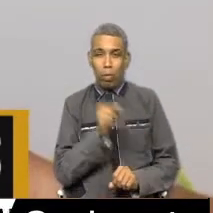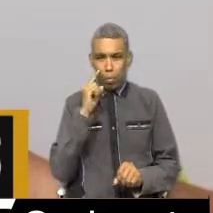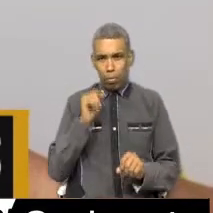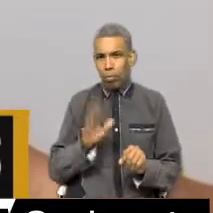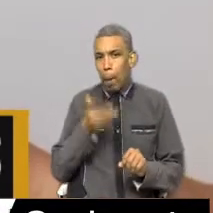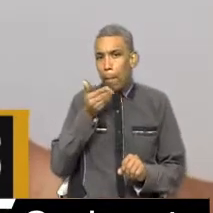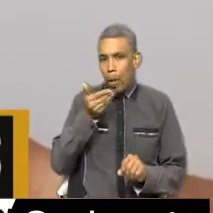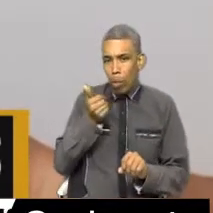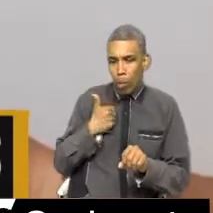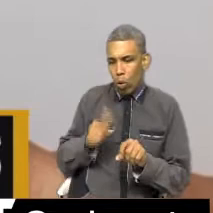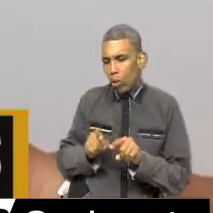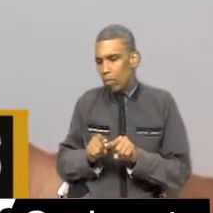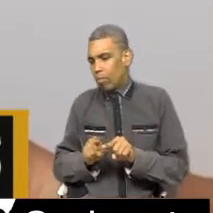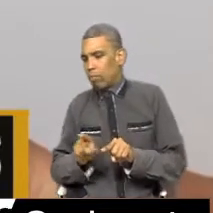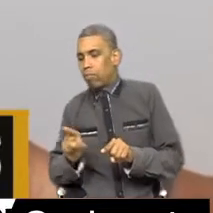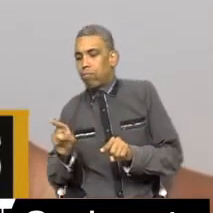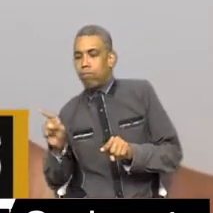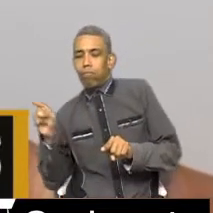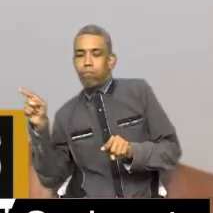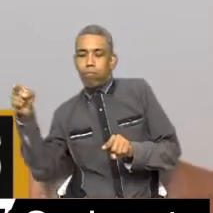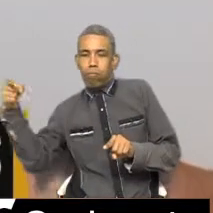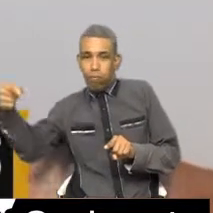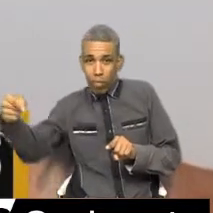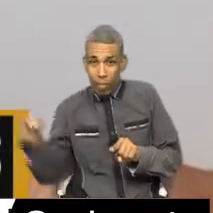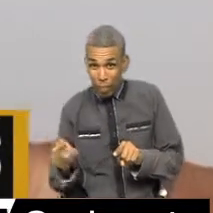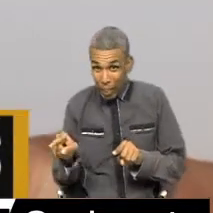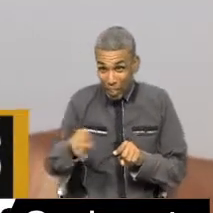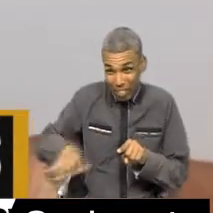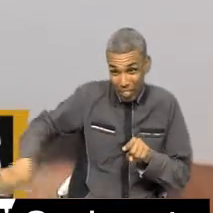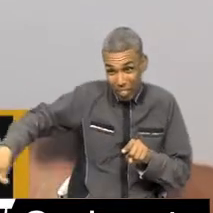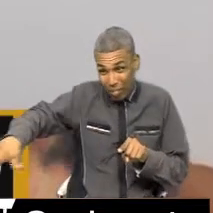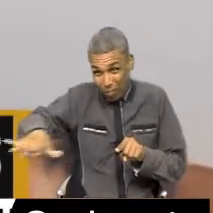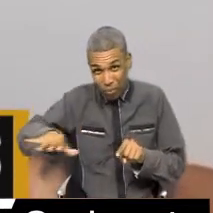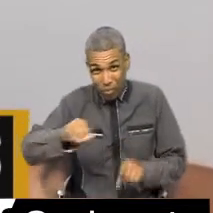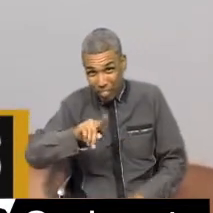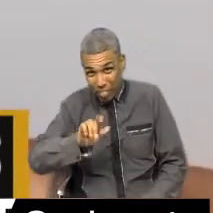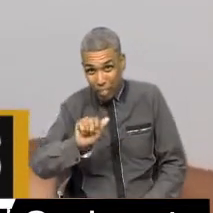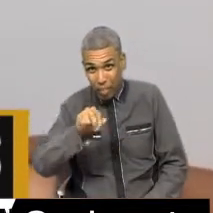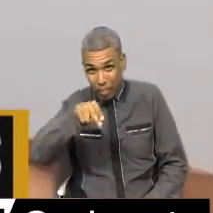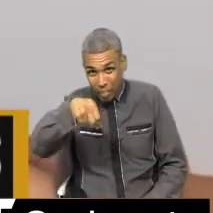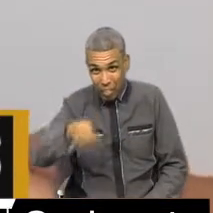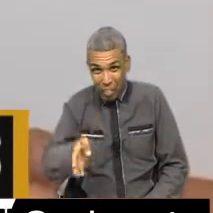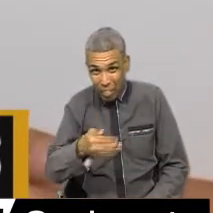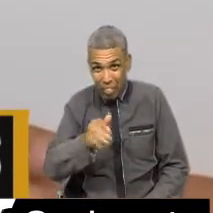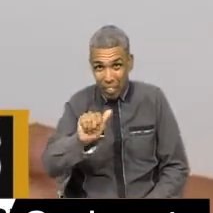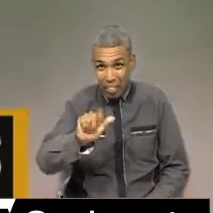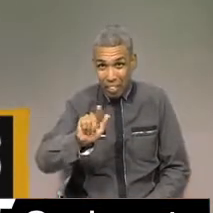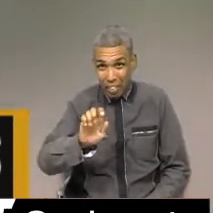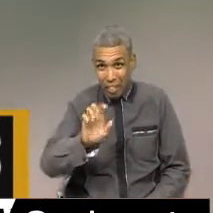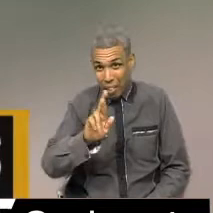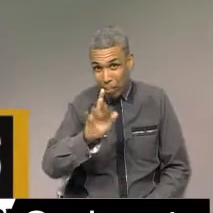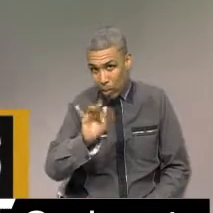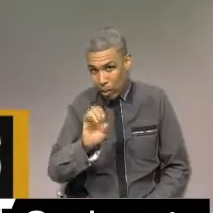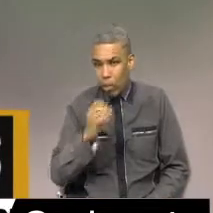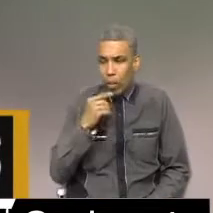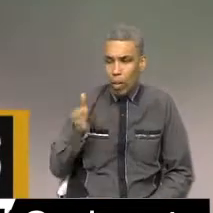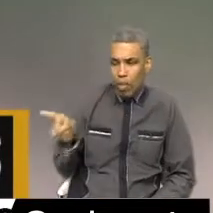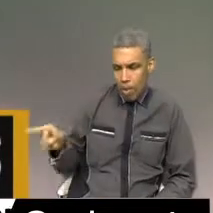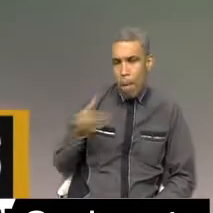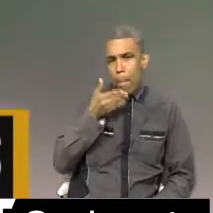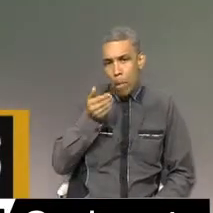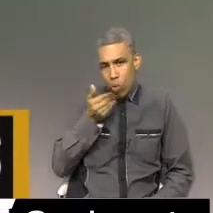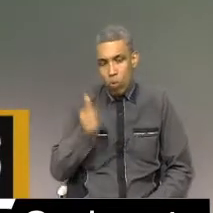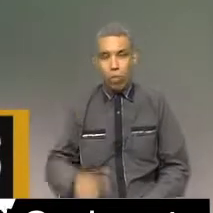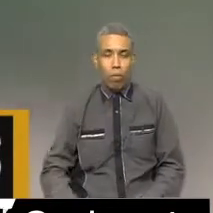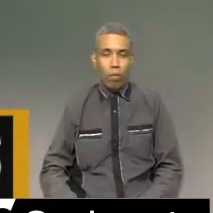carreteable, y la invitación es a mantener siempre las medidas de seguridad y a cumplir con las normas de tránsito establecidas. Desde el pasado lunes se presenta